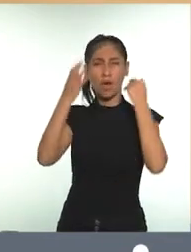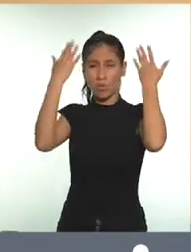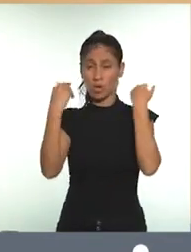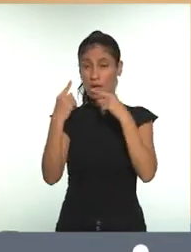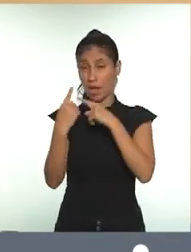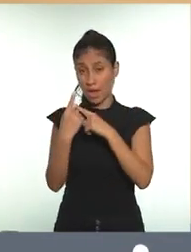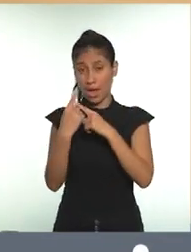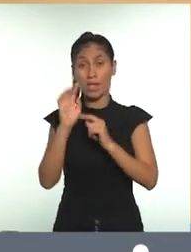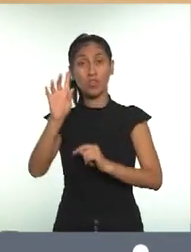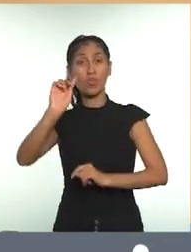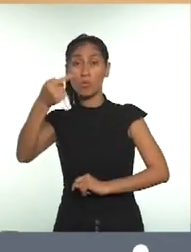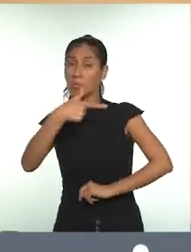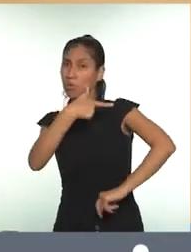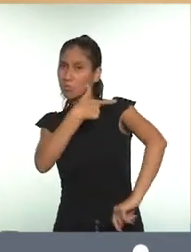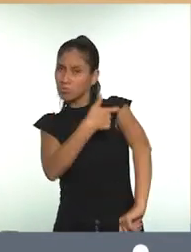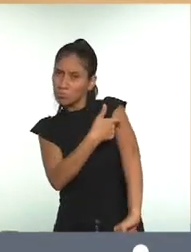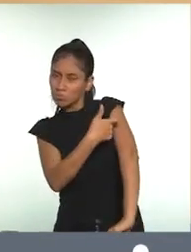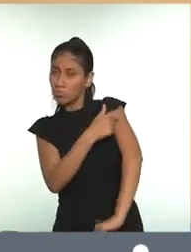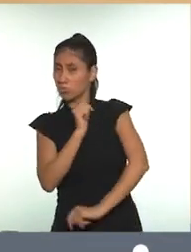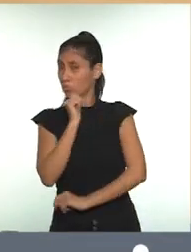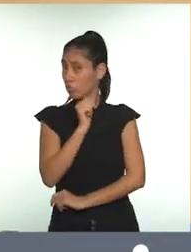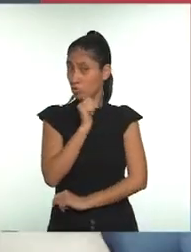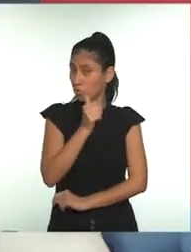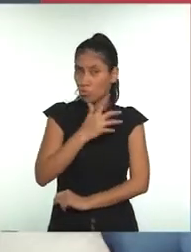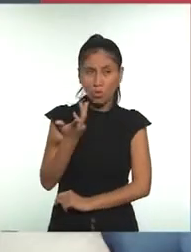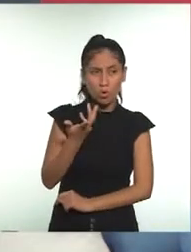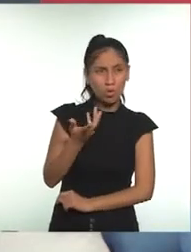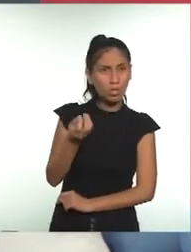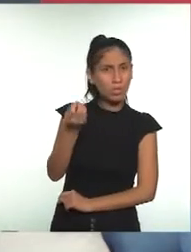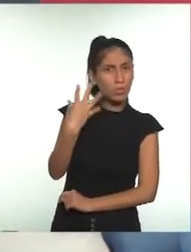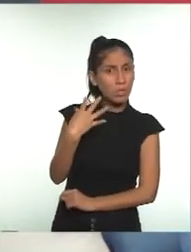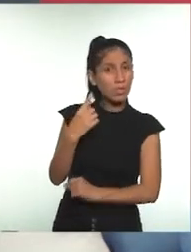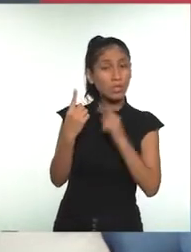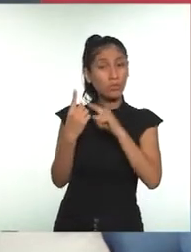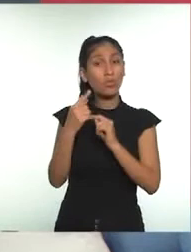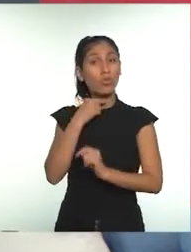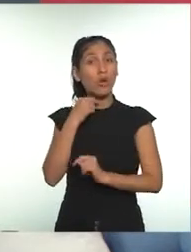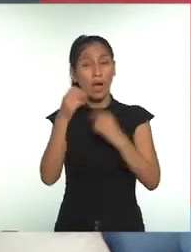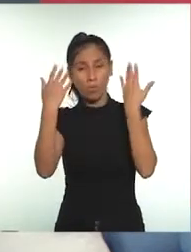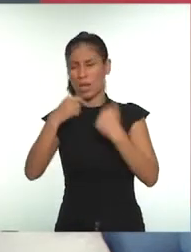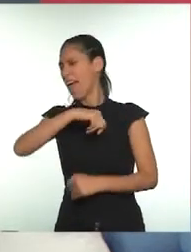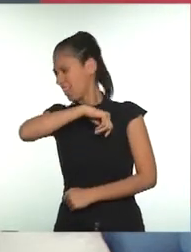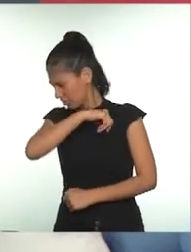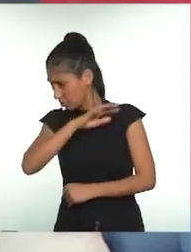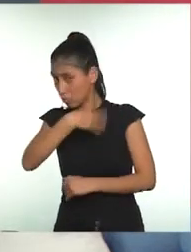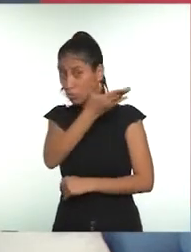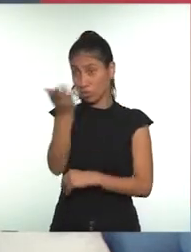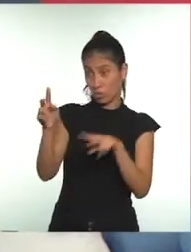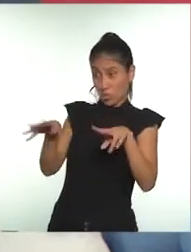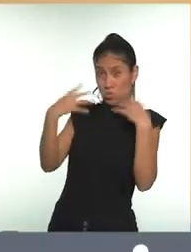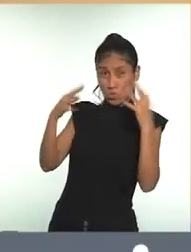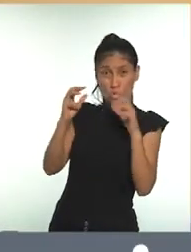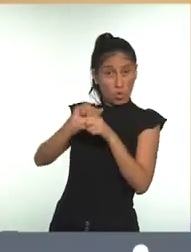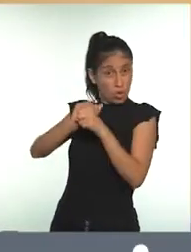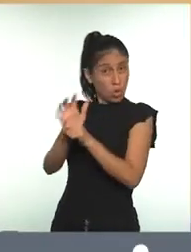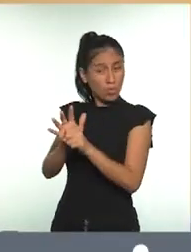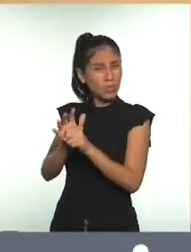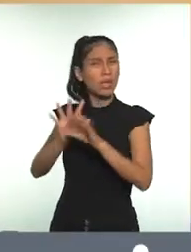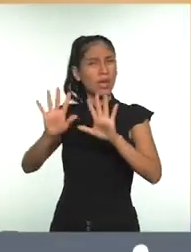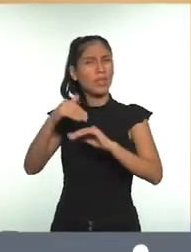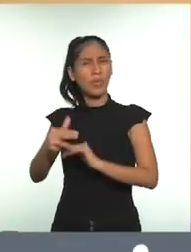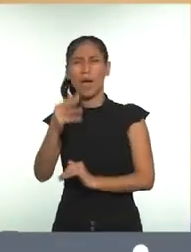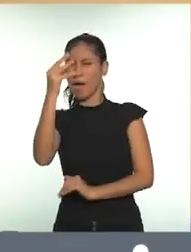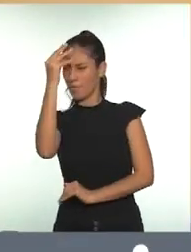no le había tocado aún su primera dosis de la vacuna. No me digas, cayó resfriada y creyeron que era la COVID-19. Y tuvimos